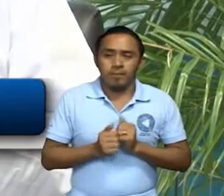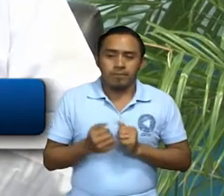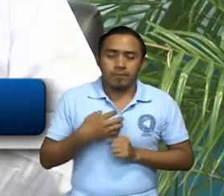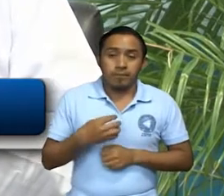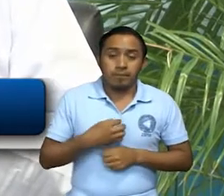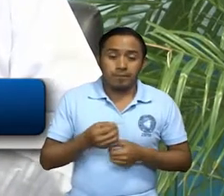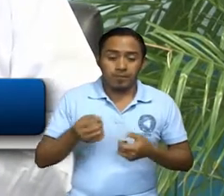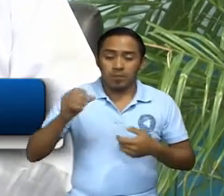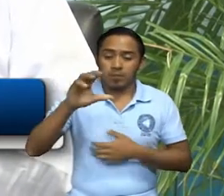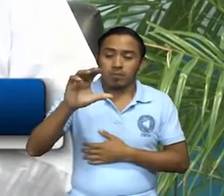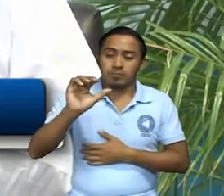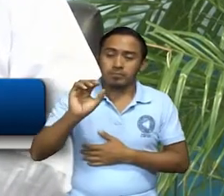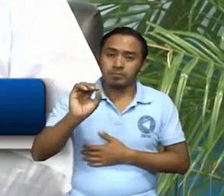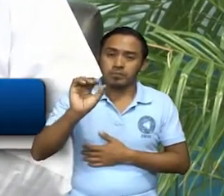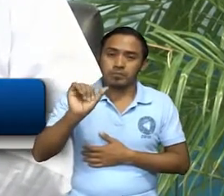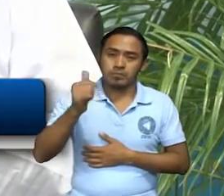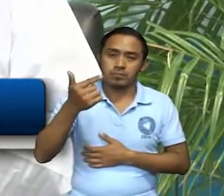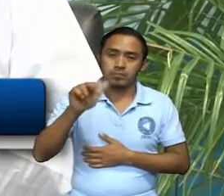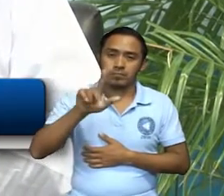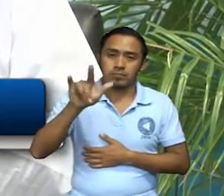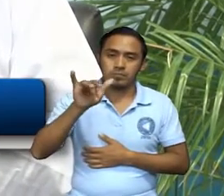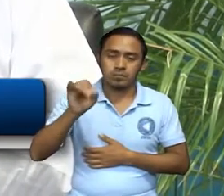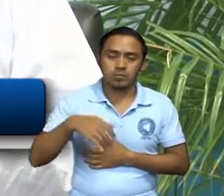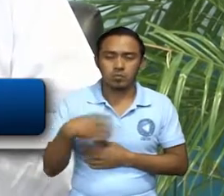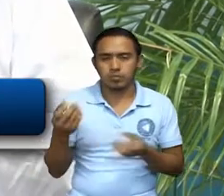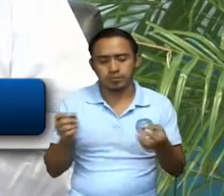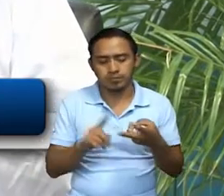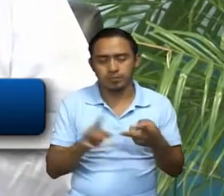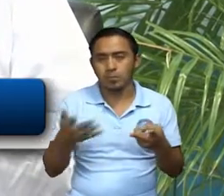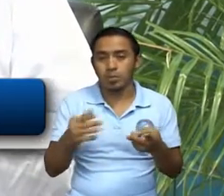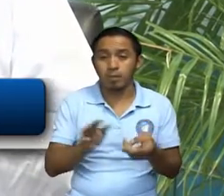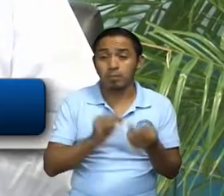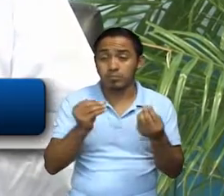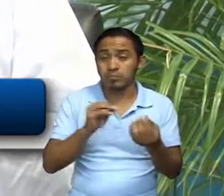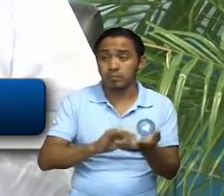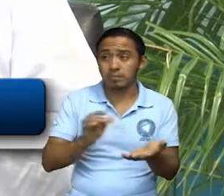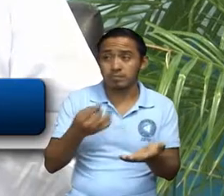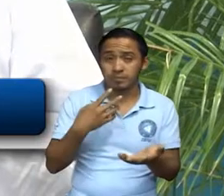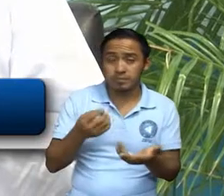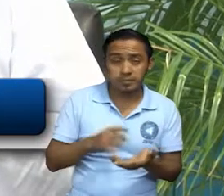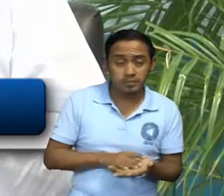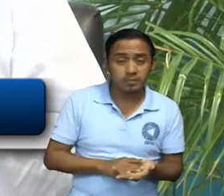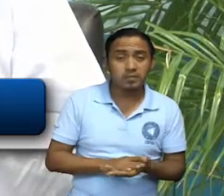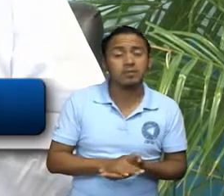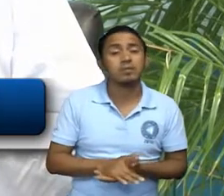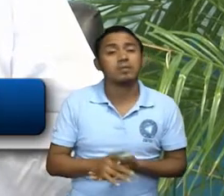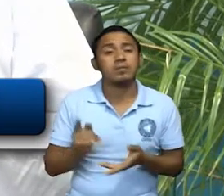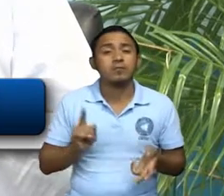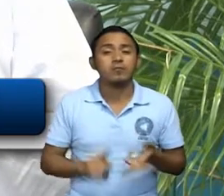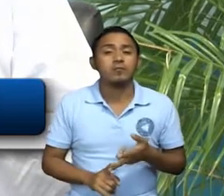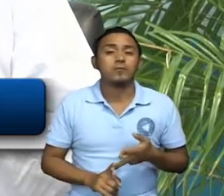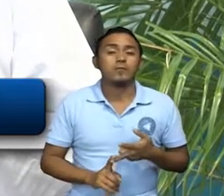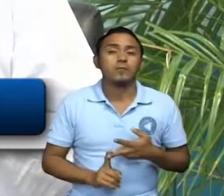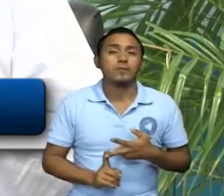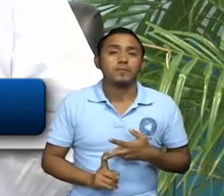coagulación o personas que abusan mucho de los medicamentos antiesteroideos